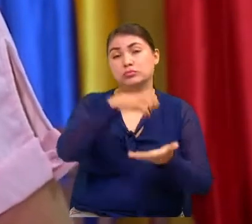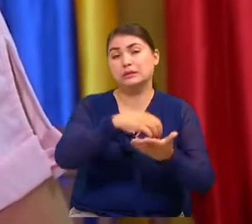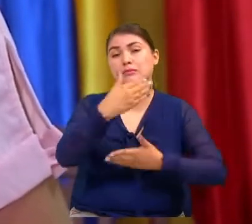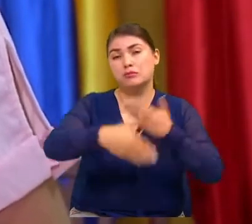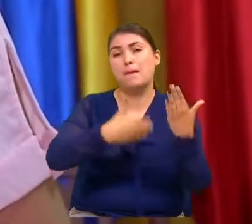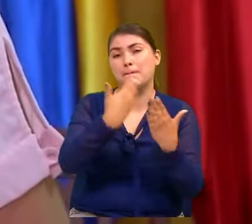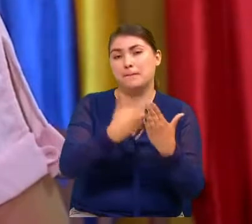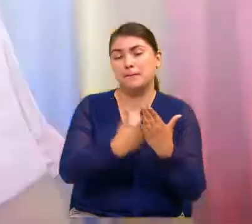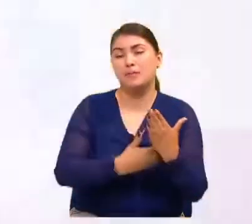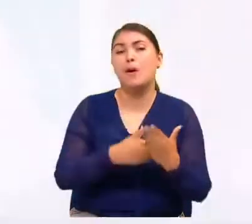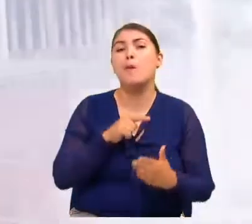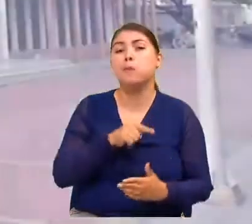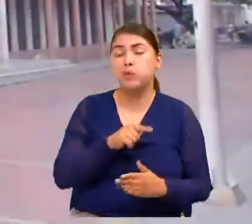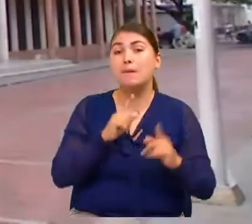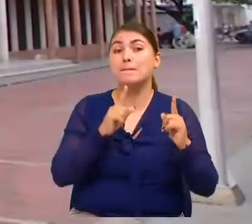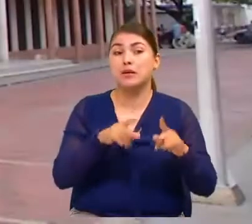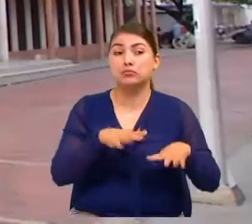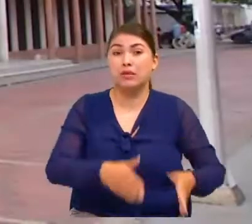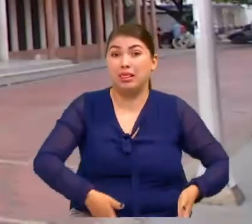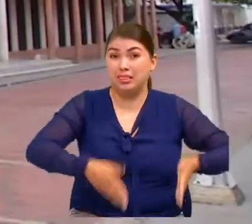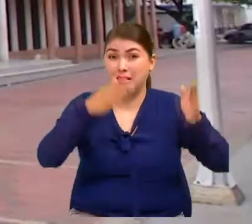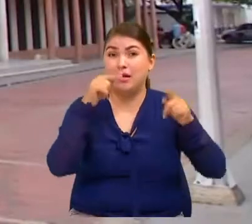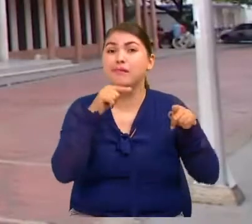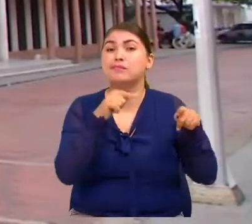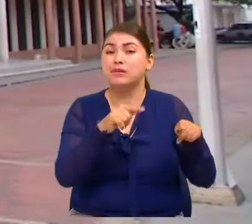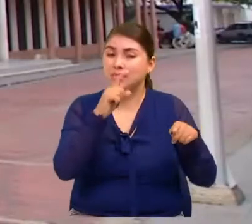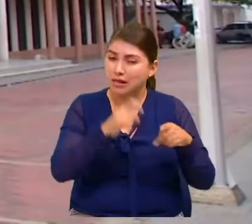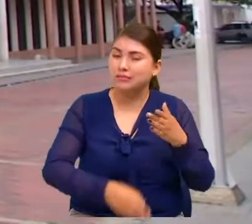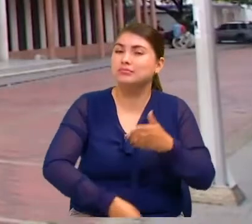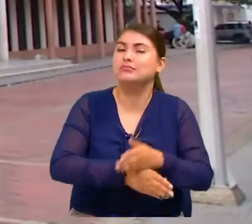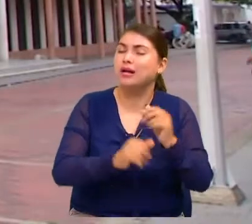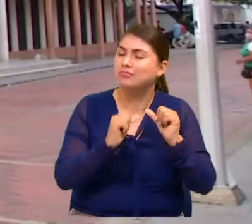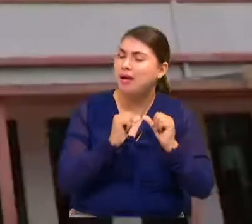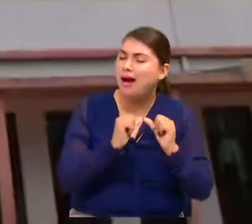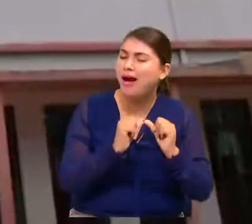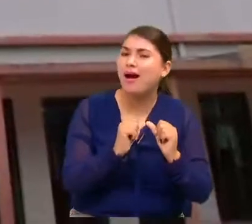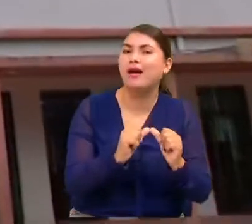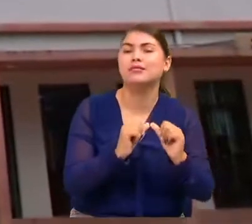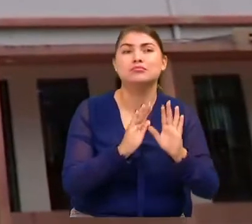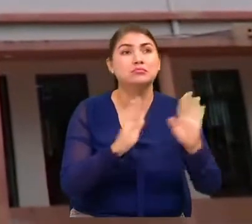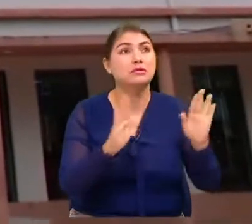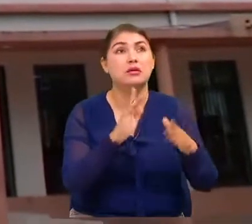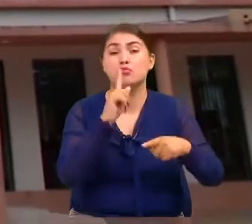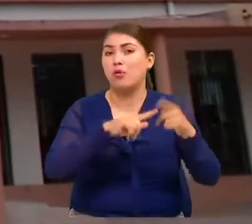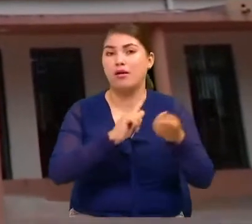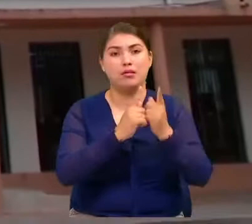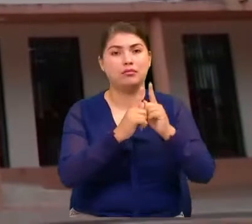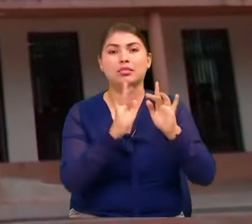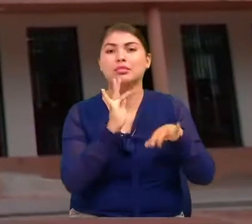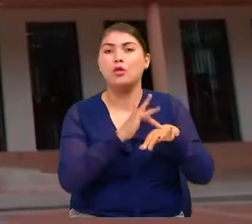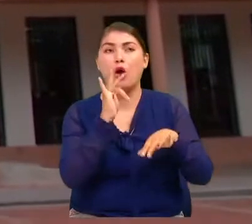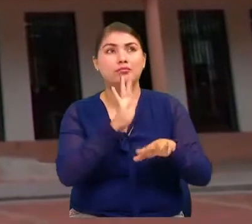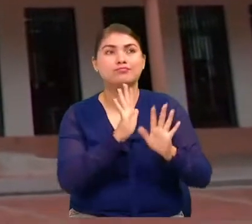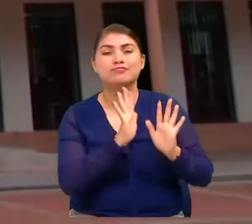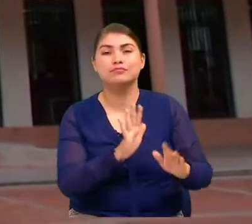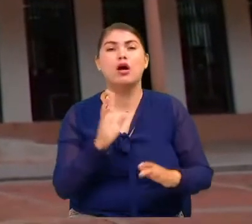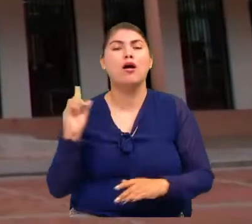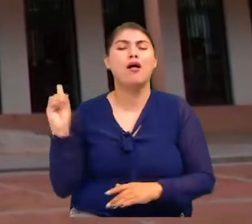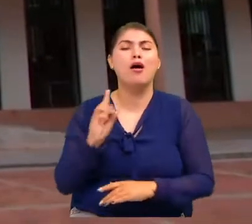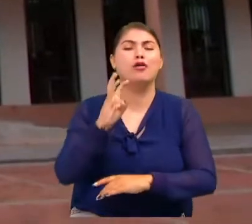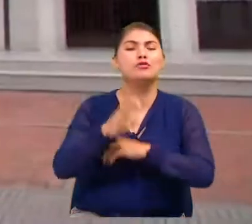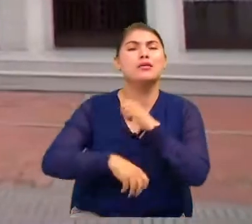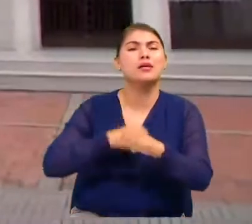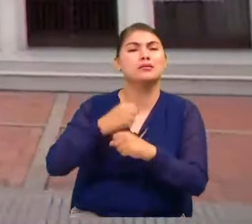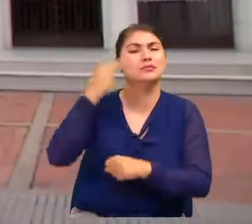pero es un edificio que tiene que seguir perdonando por eso su fachada no ha podido ser tocada 80 años de historia